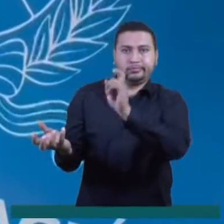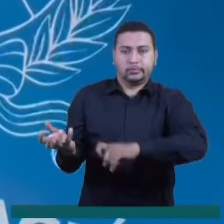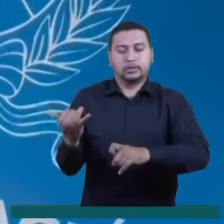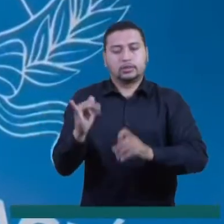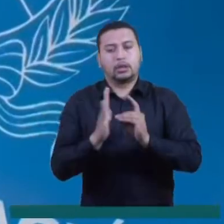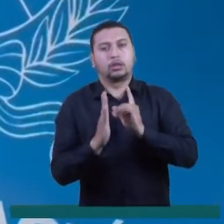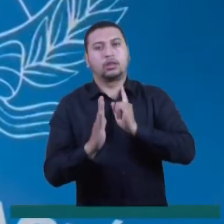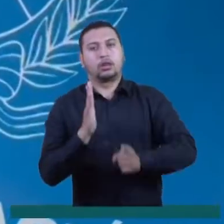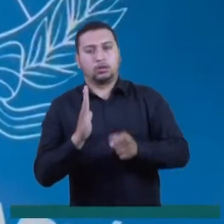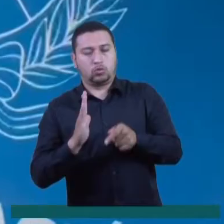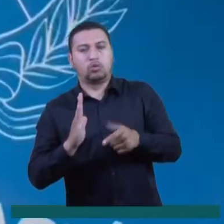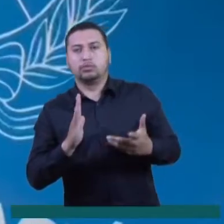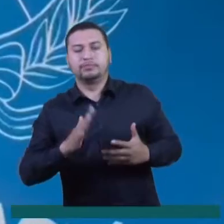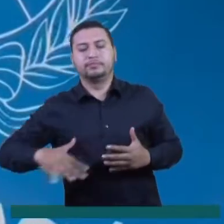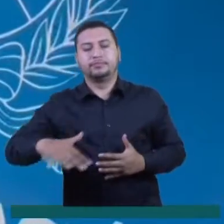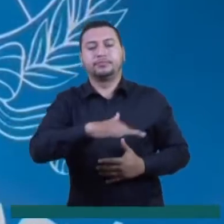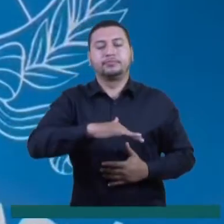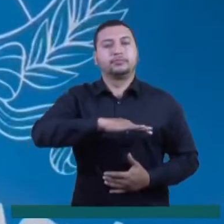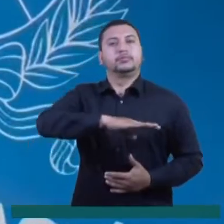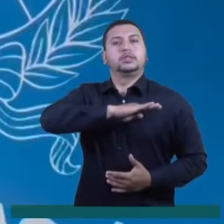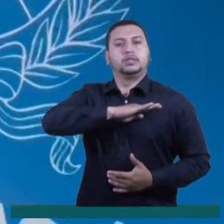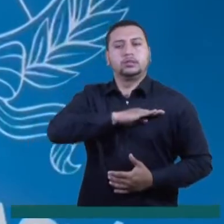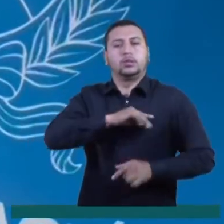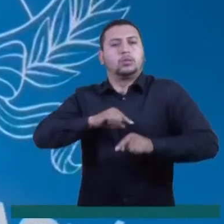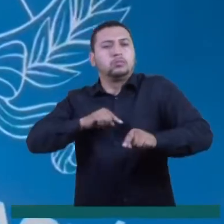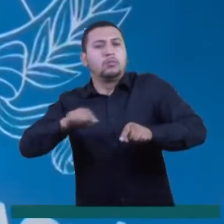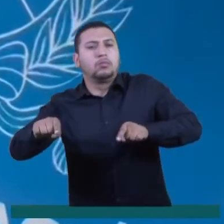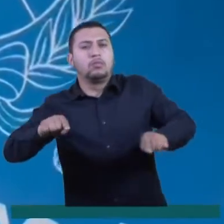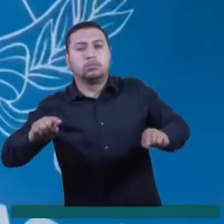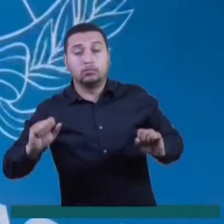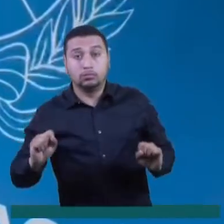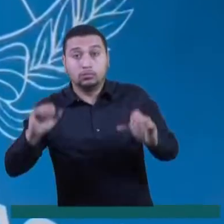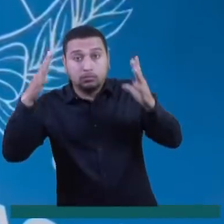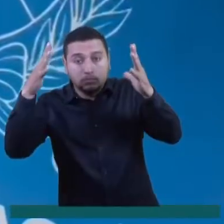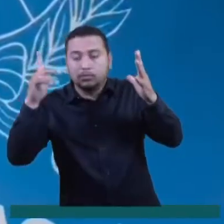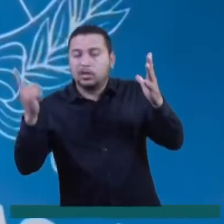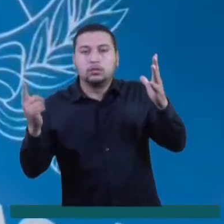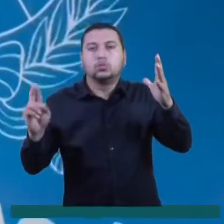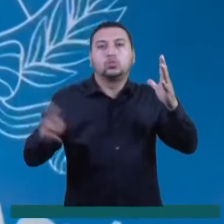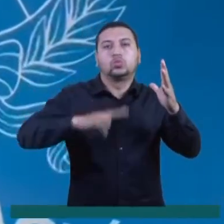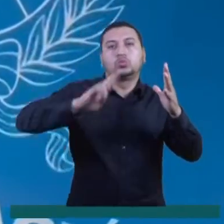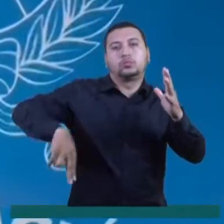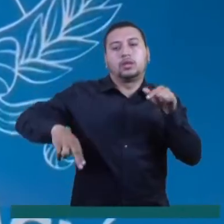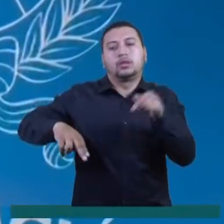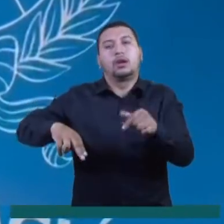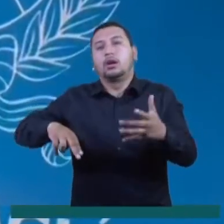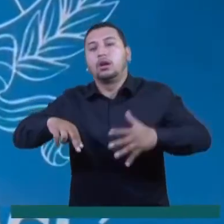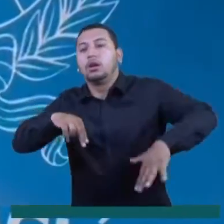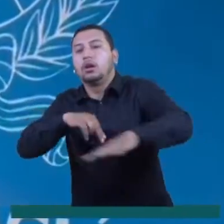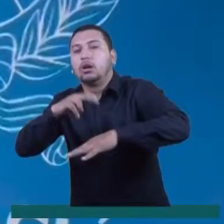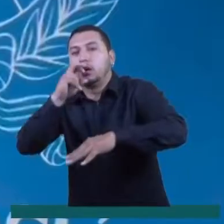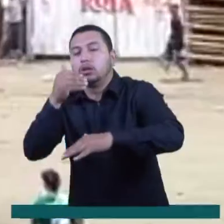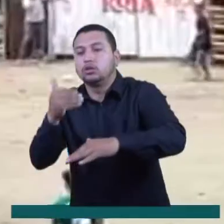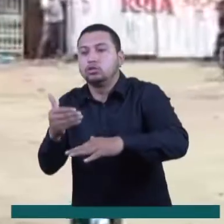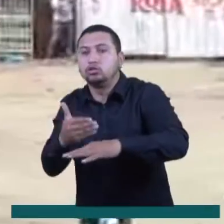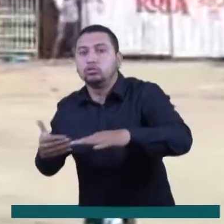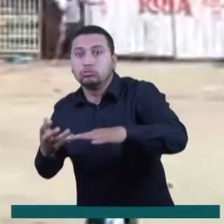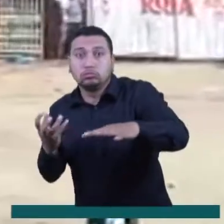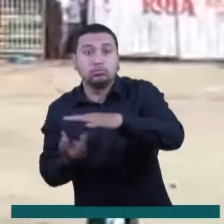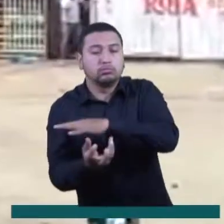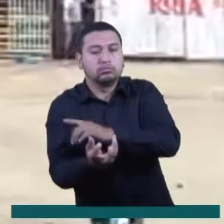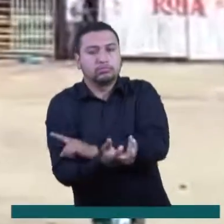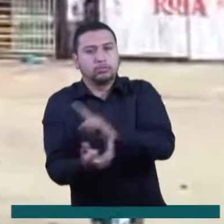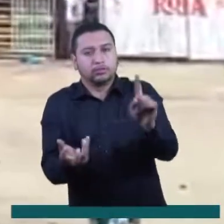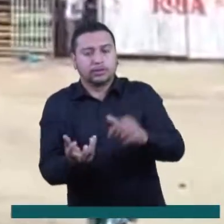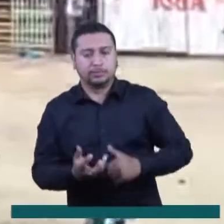un decreto instando a los alcaldes y alcaldesas que tienen festividades a suspender este tipo de actividades en el departamento del Tolima. Para